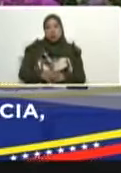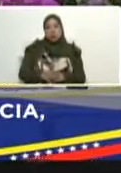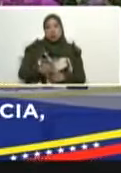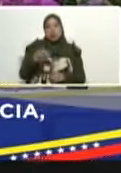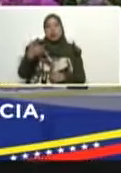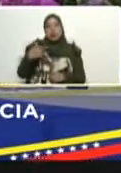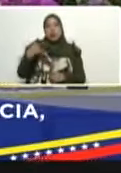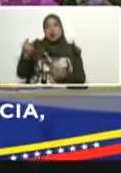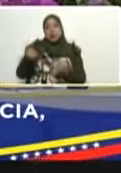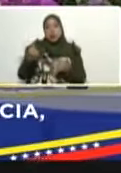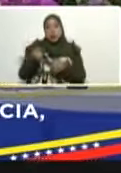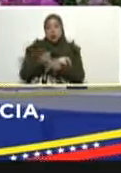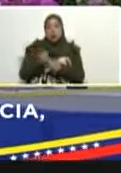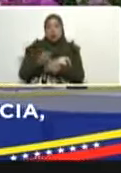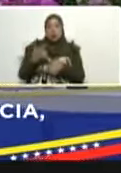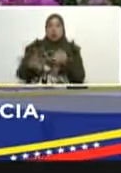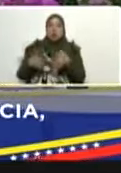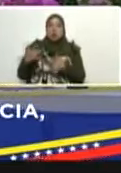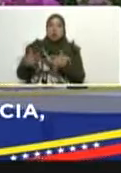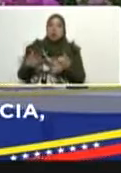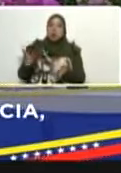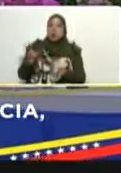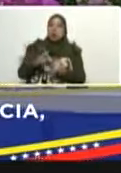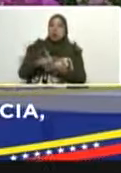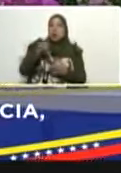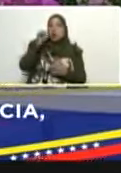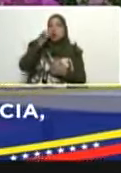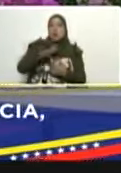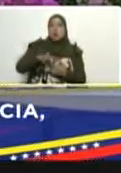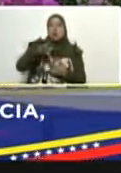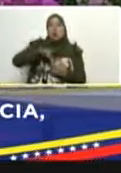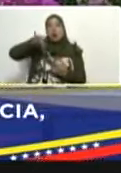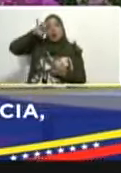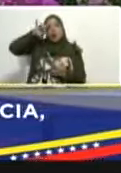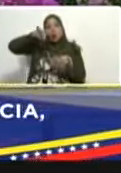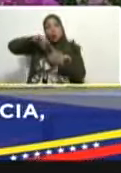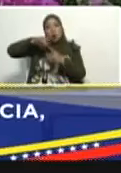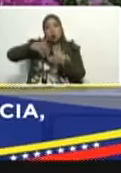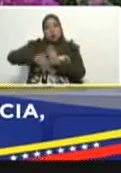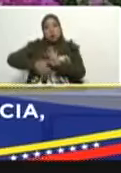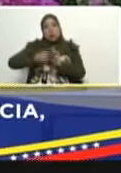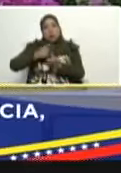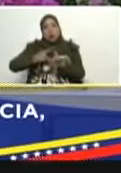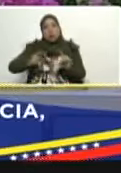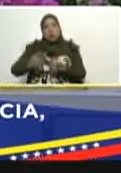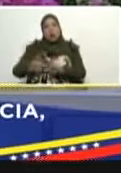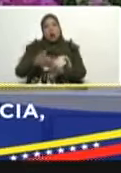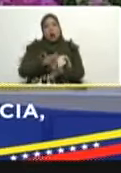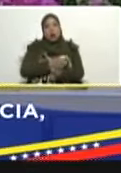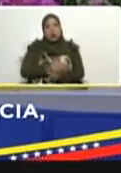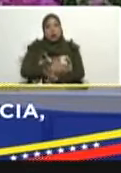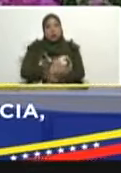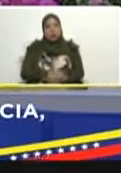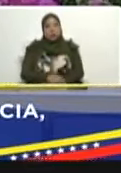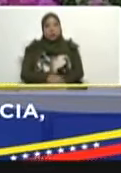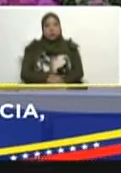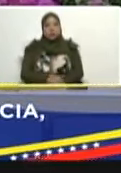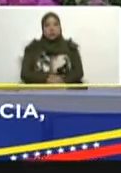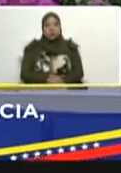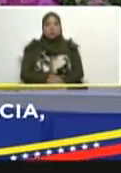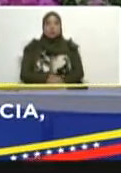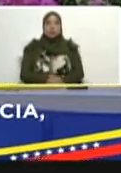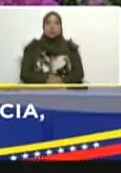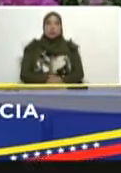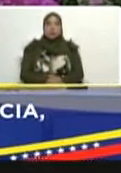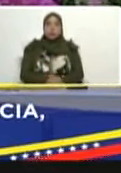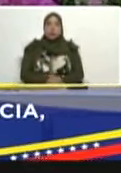de la cosecha, nace de los logros. Pero antes, hablando del